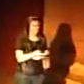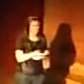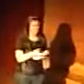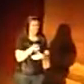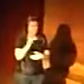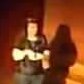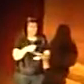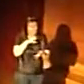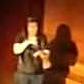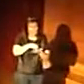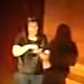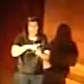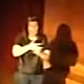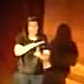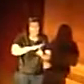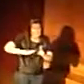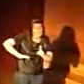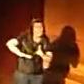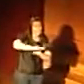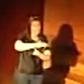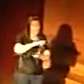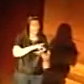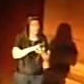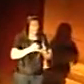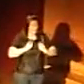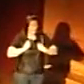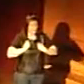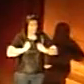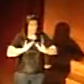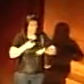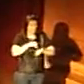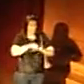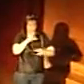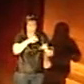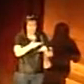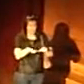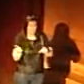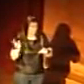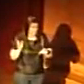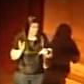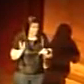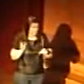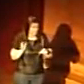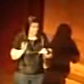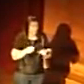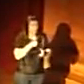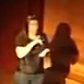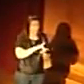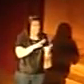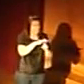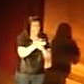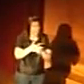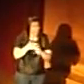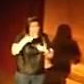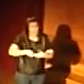escenario Don dónde sucede la vida urbana dónde se representan o tienen lugar los acontecimientos más importantes